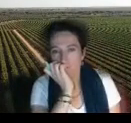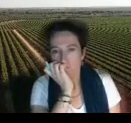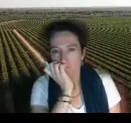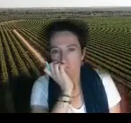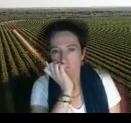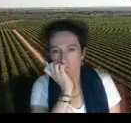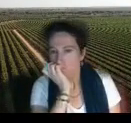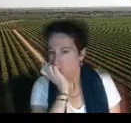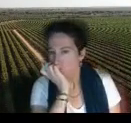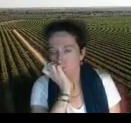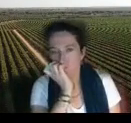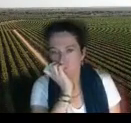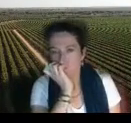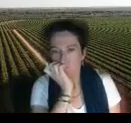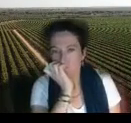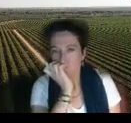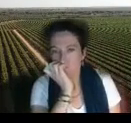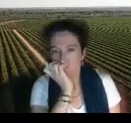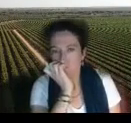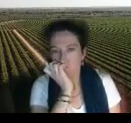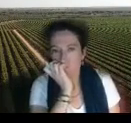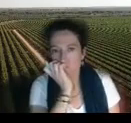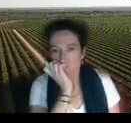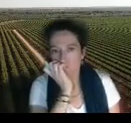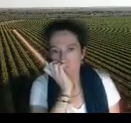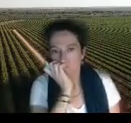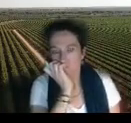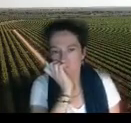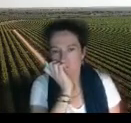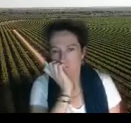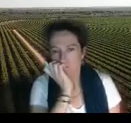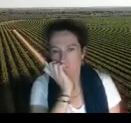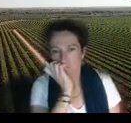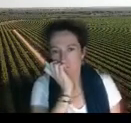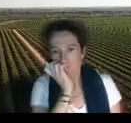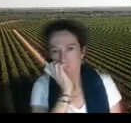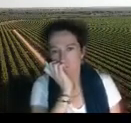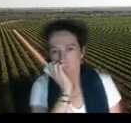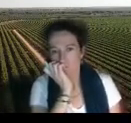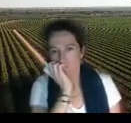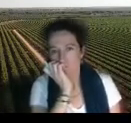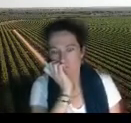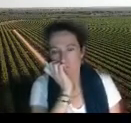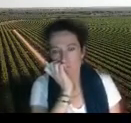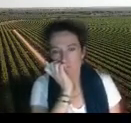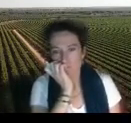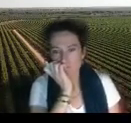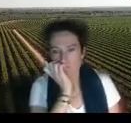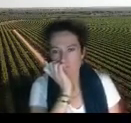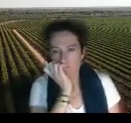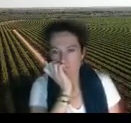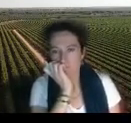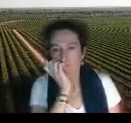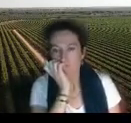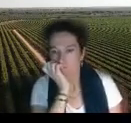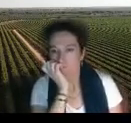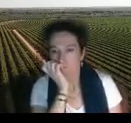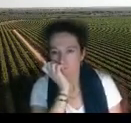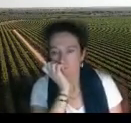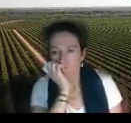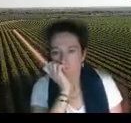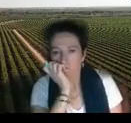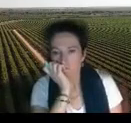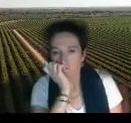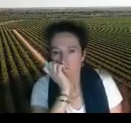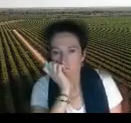el tema de los pastos permanentes, protección de humedales y turberas. Esto sí, prohibición de quema de rastrojos y